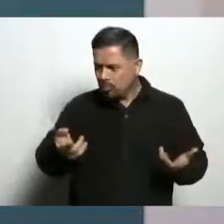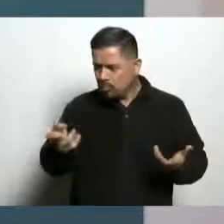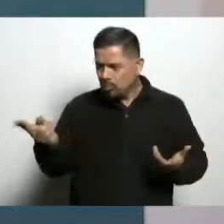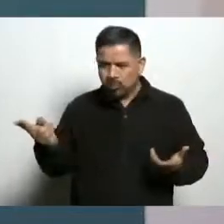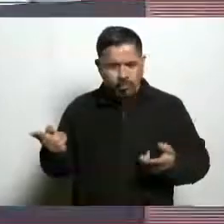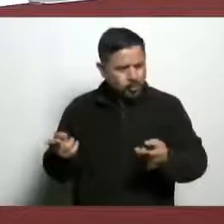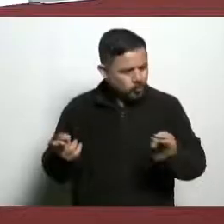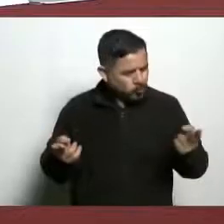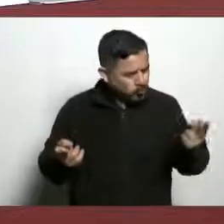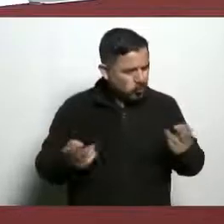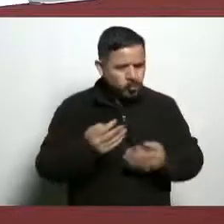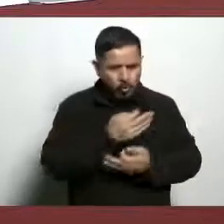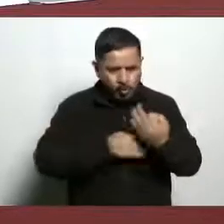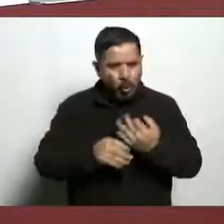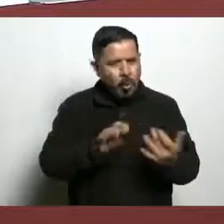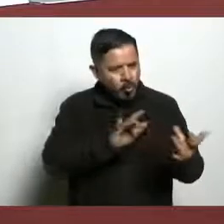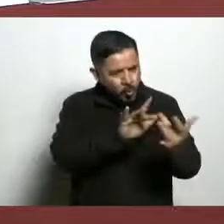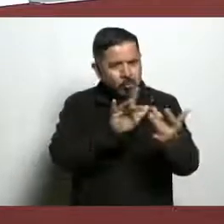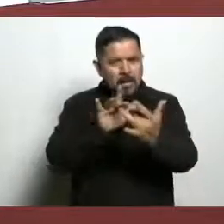la verdad,